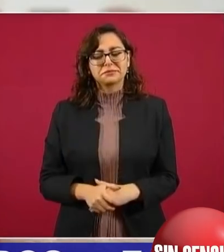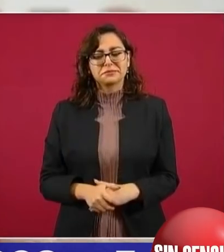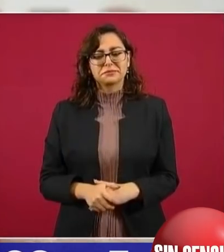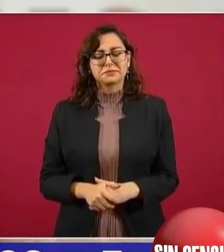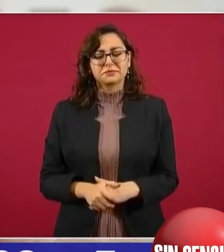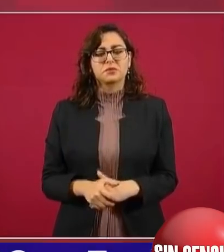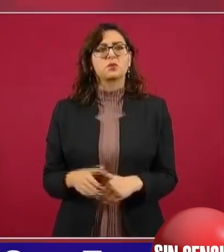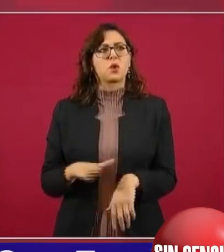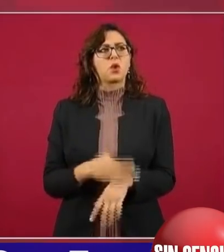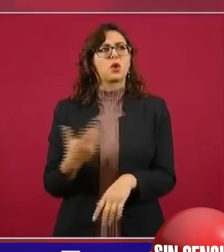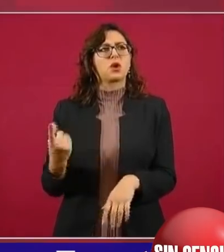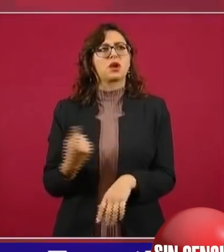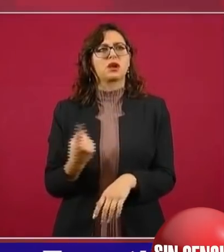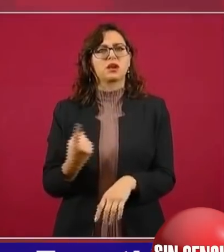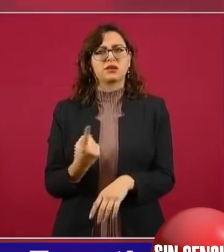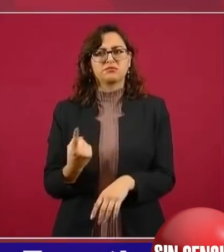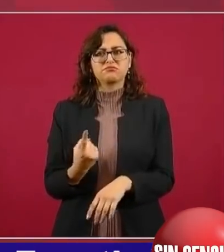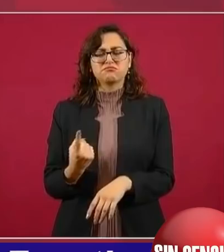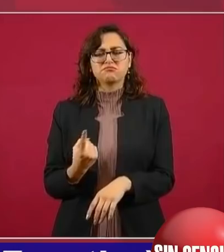el tener